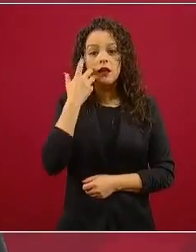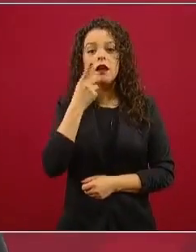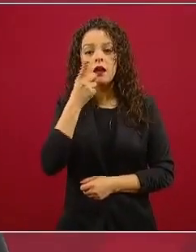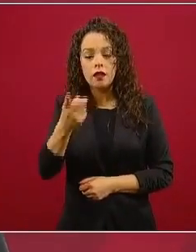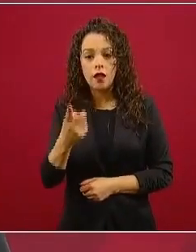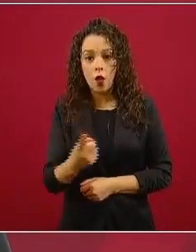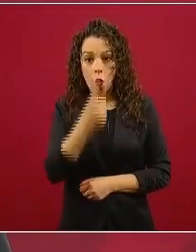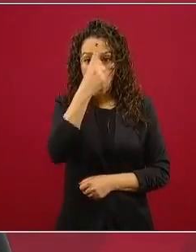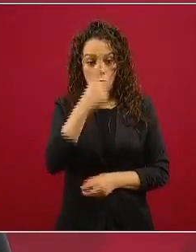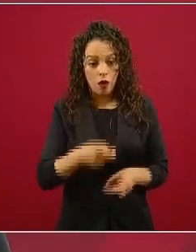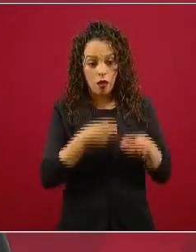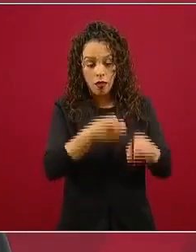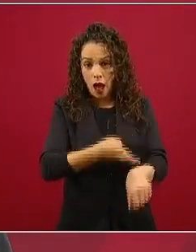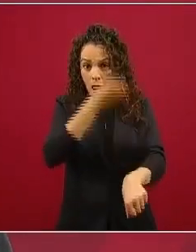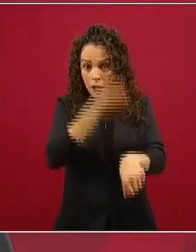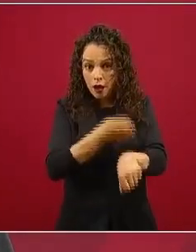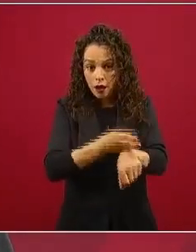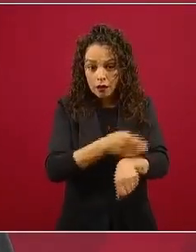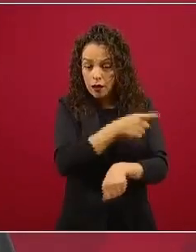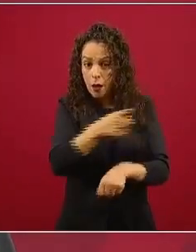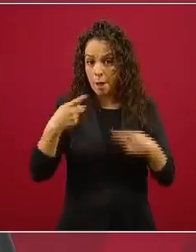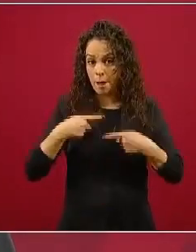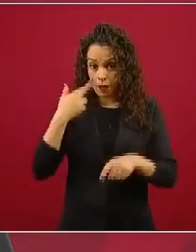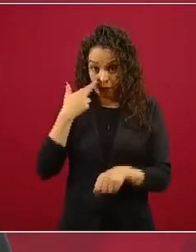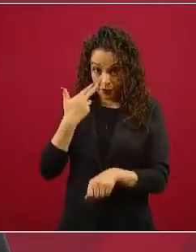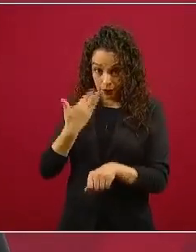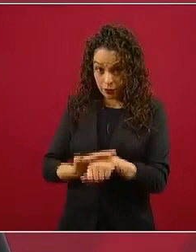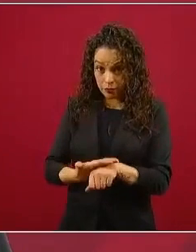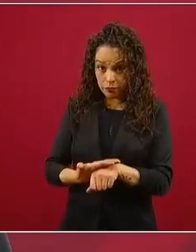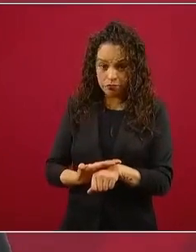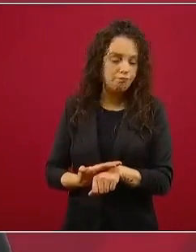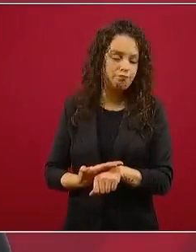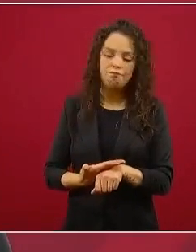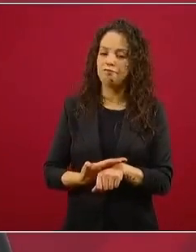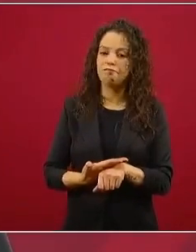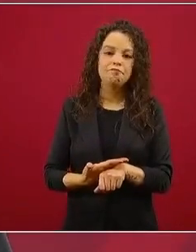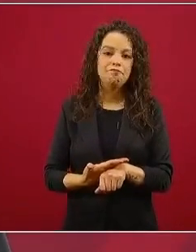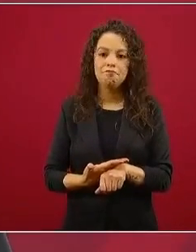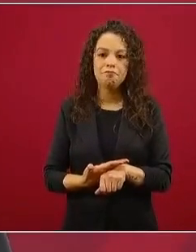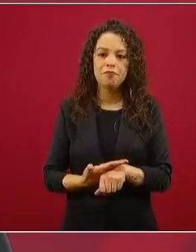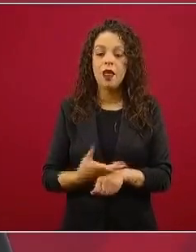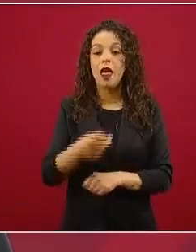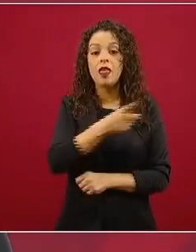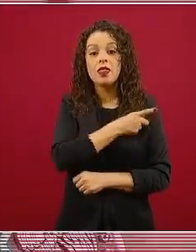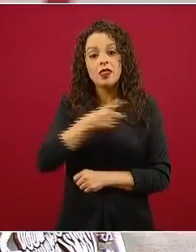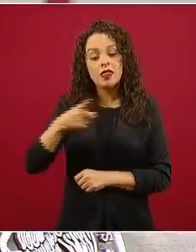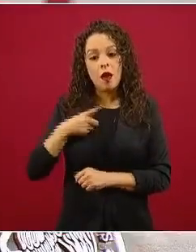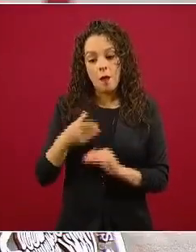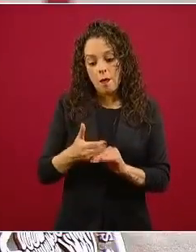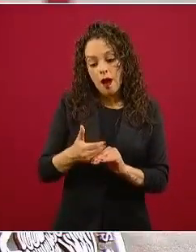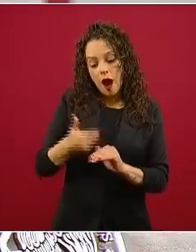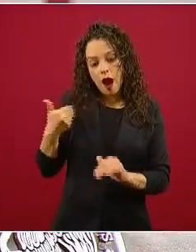responsables, sino siempre procurar prevenir